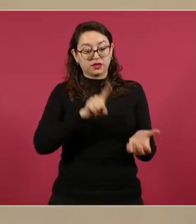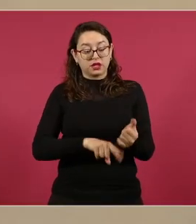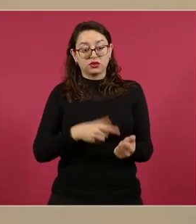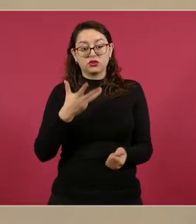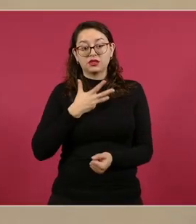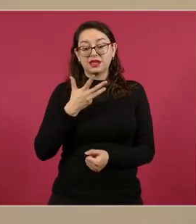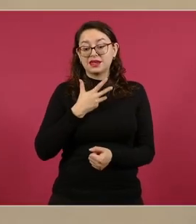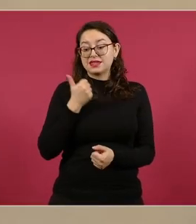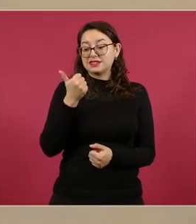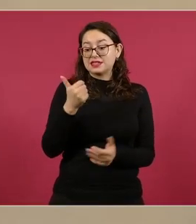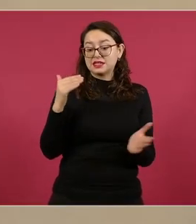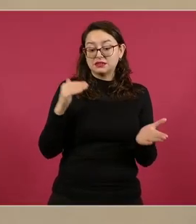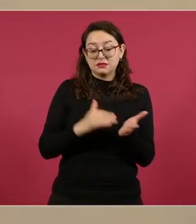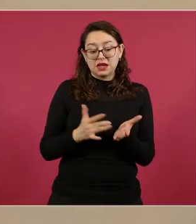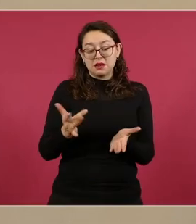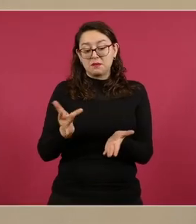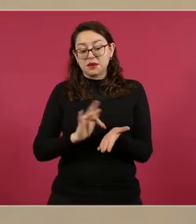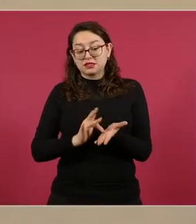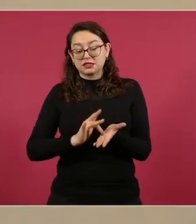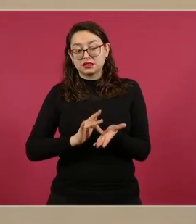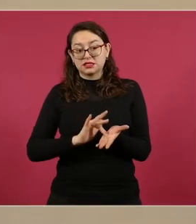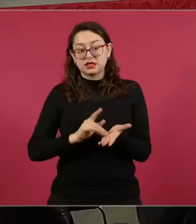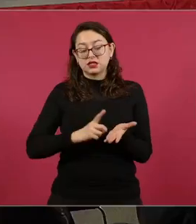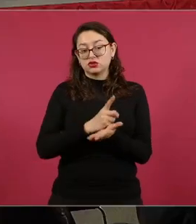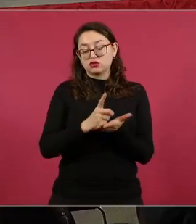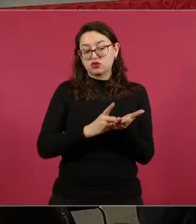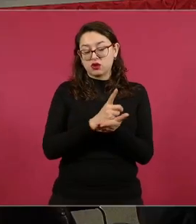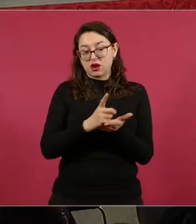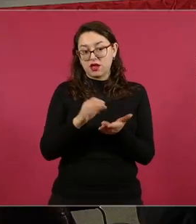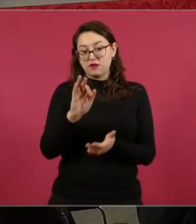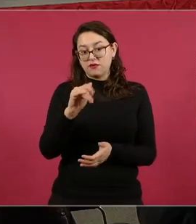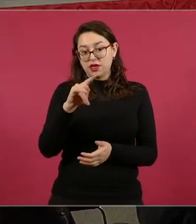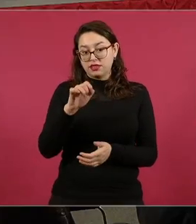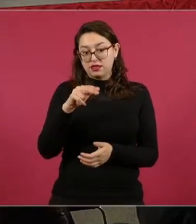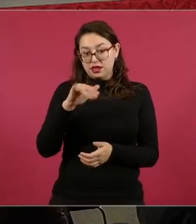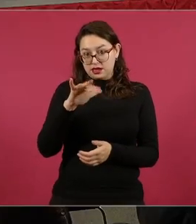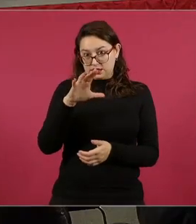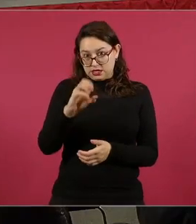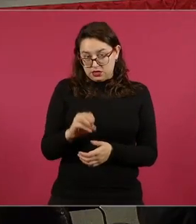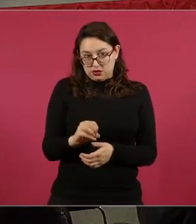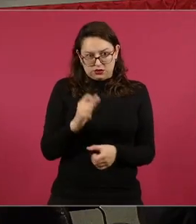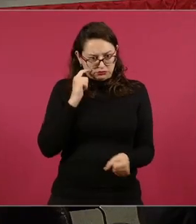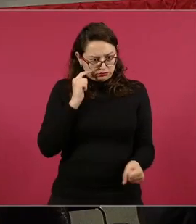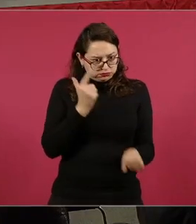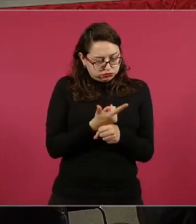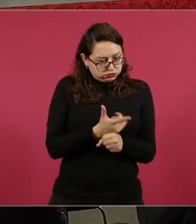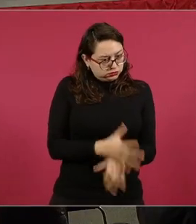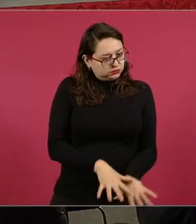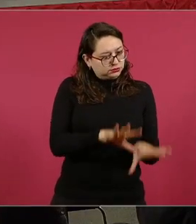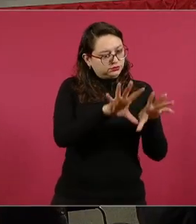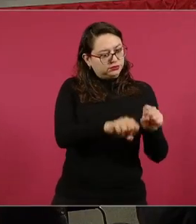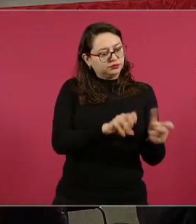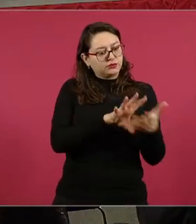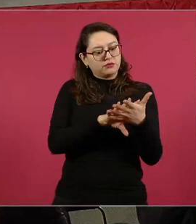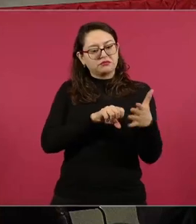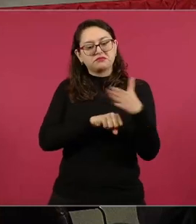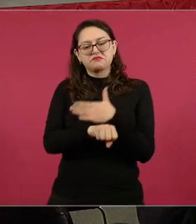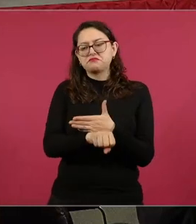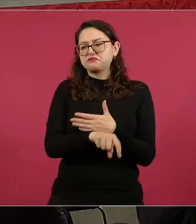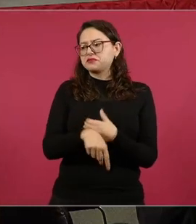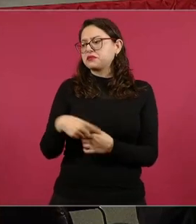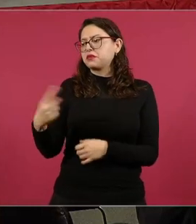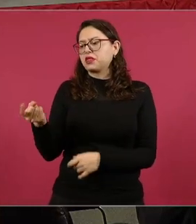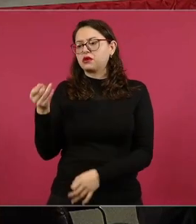de fentanilo. El 1 de diciembre el juez Díaz Cruz liberó a Kevin Daniel